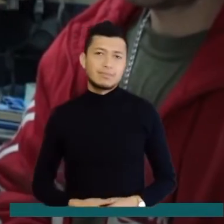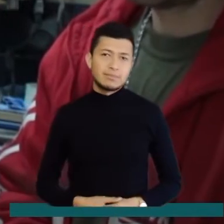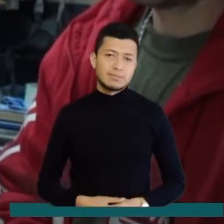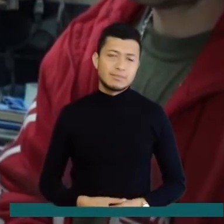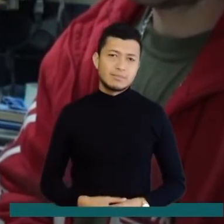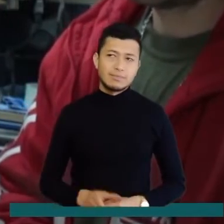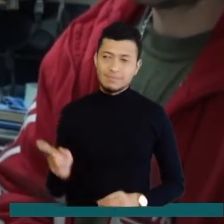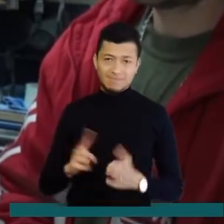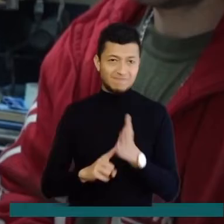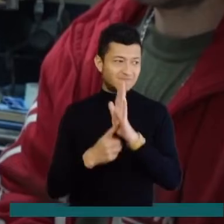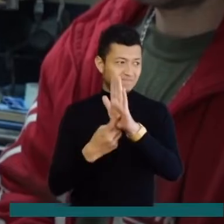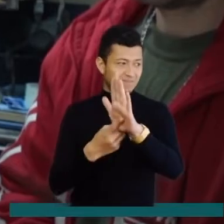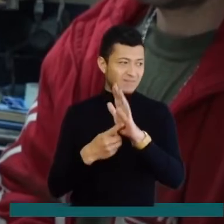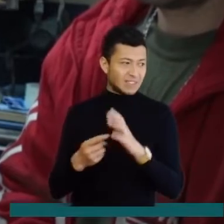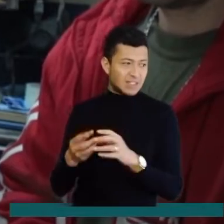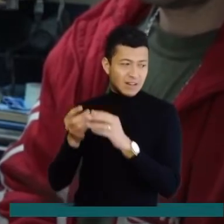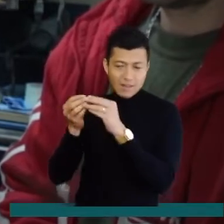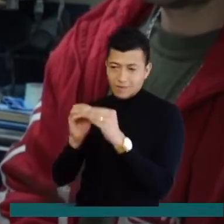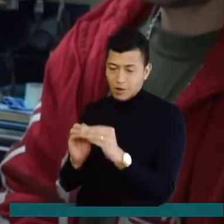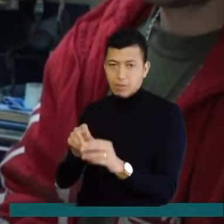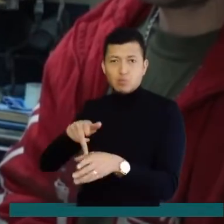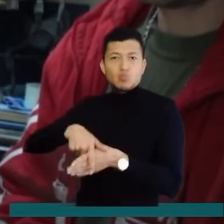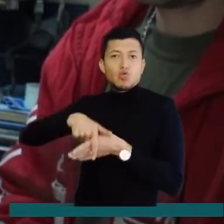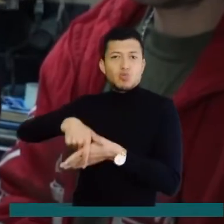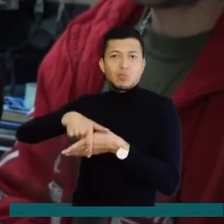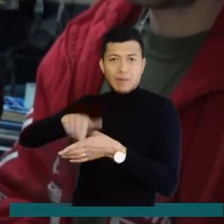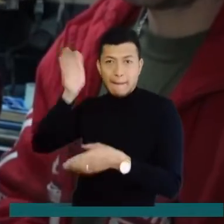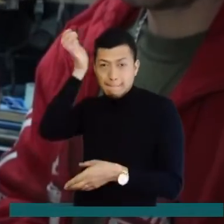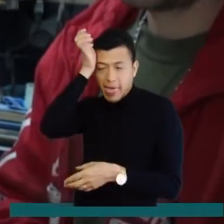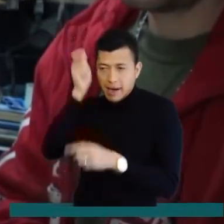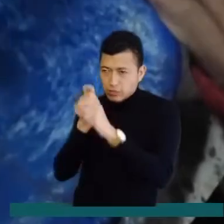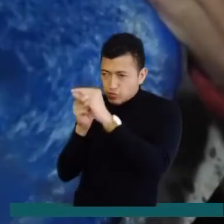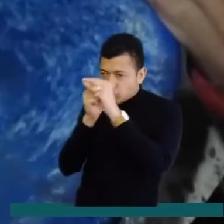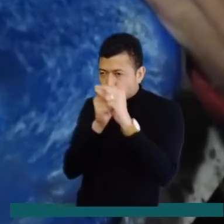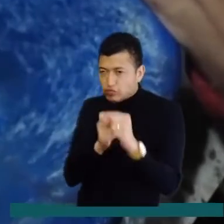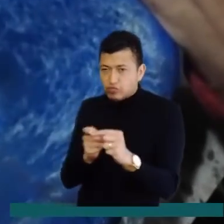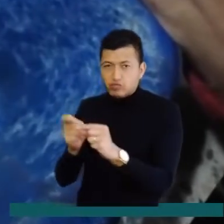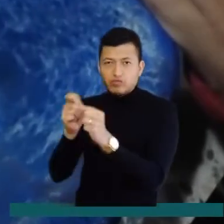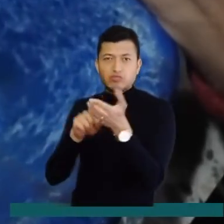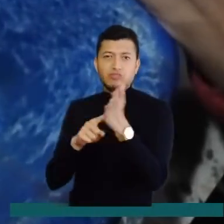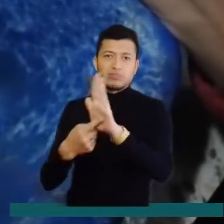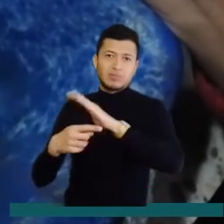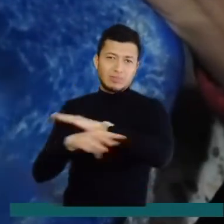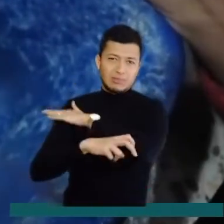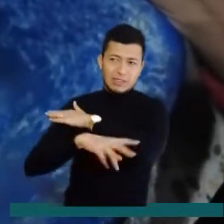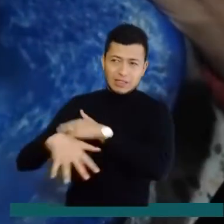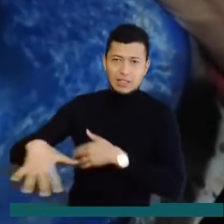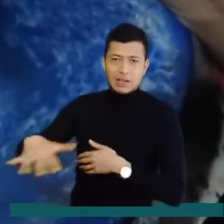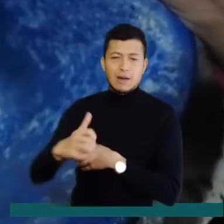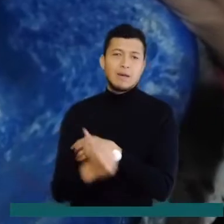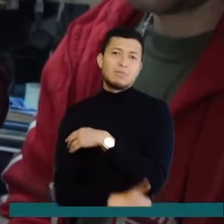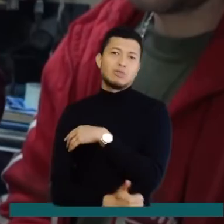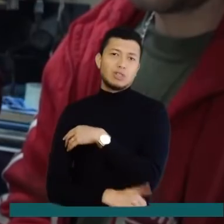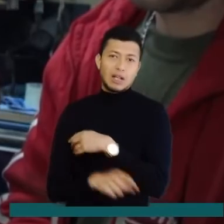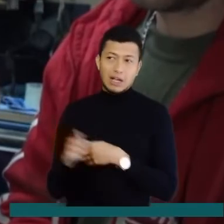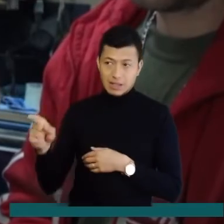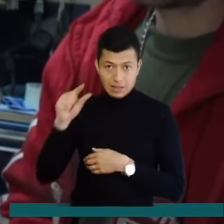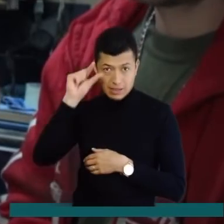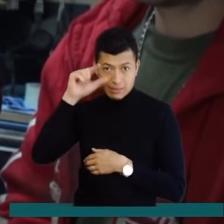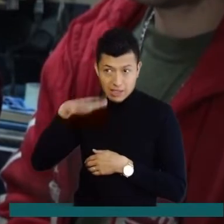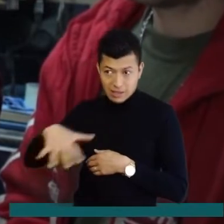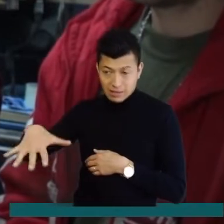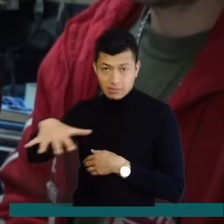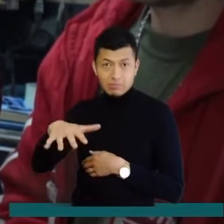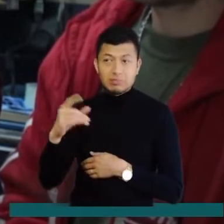ustedes ven acá es la figura de la cabeza de un caballo hecho con una piedra de una explotación minera en el occidente de Boyacá, de minas de